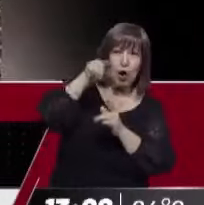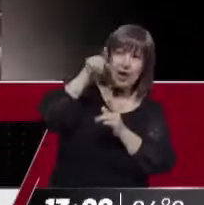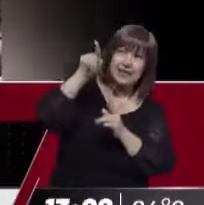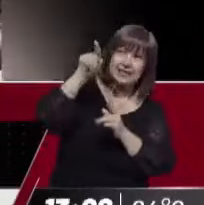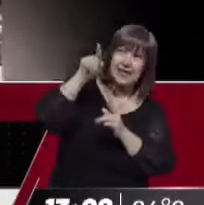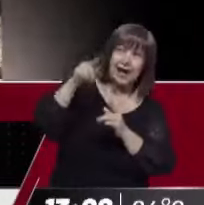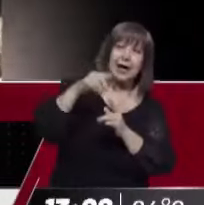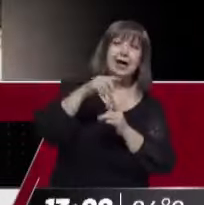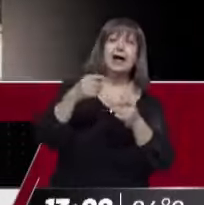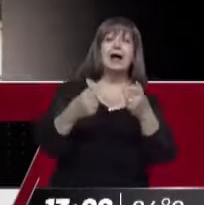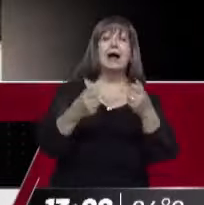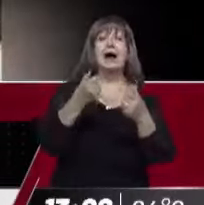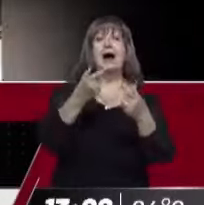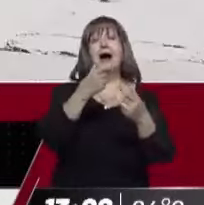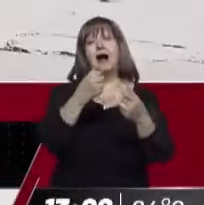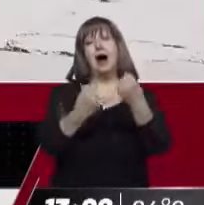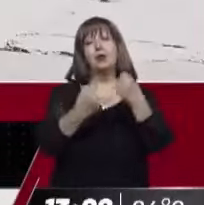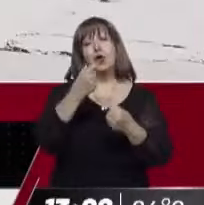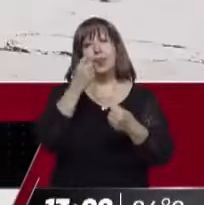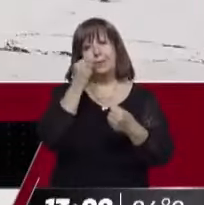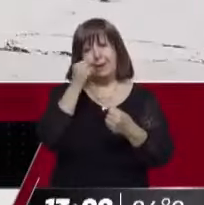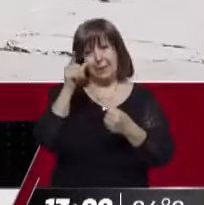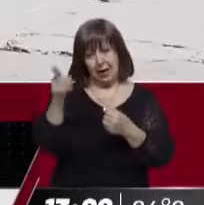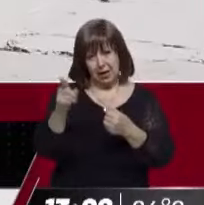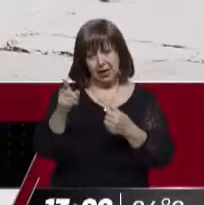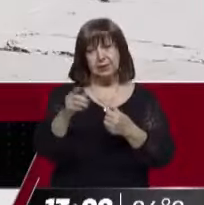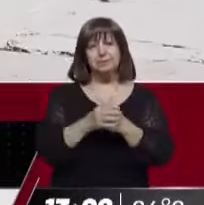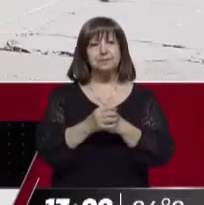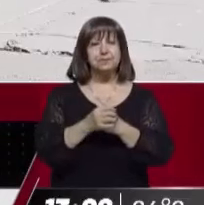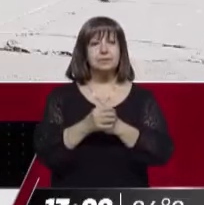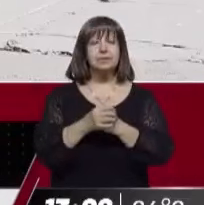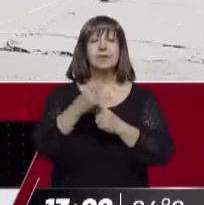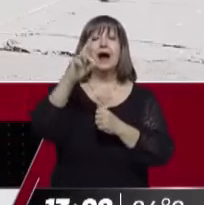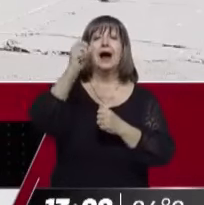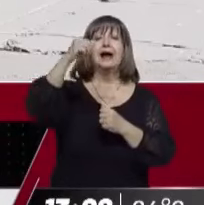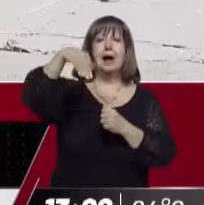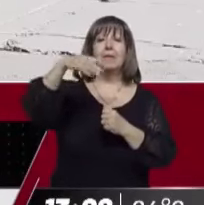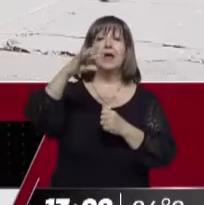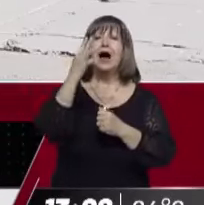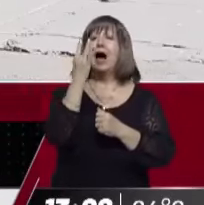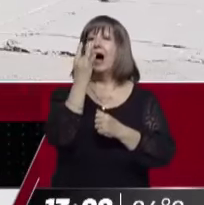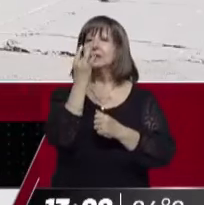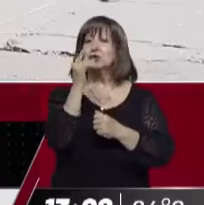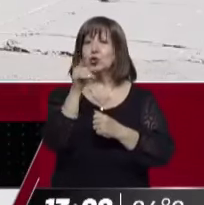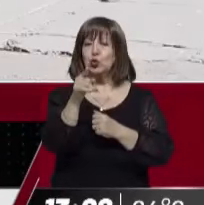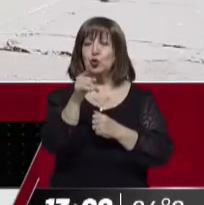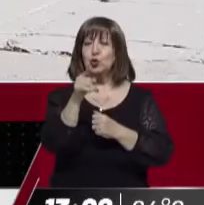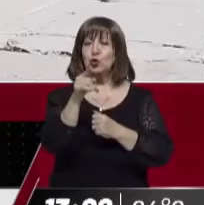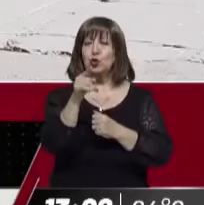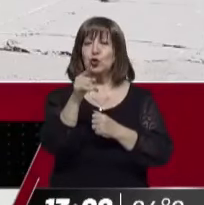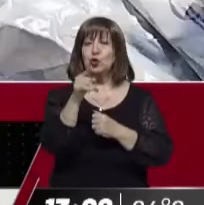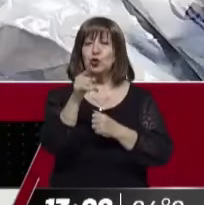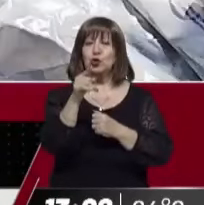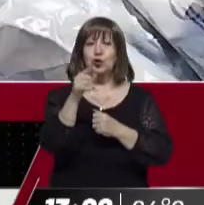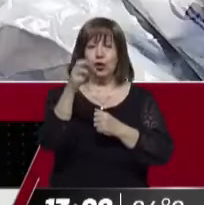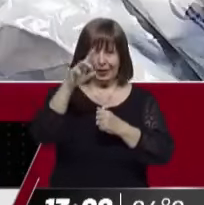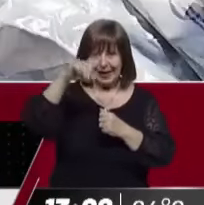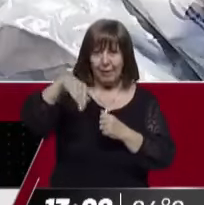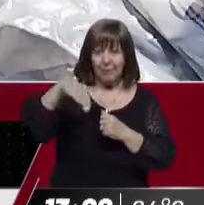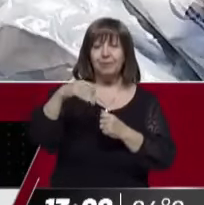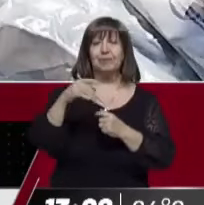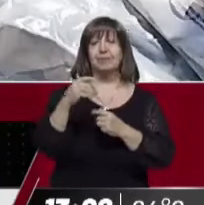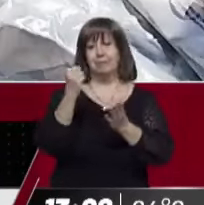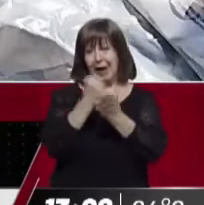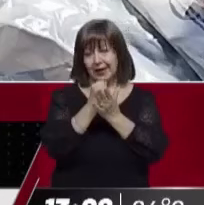esa es la camioneta del padre. Bien. Sí, hay poca... es una RAM. Una RAM azul que también estaba en una fotografía, que ahora la estamos viendo en